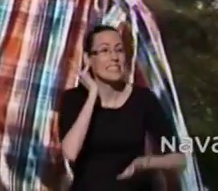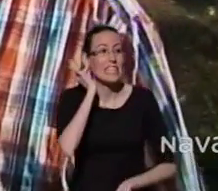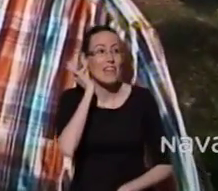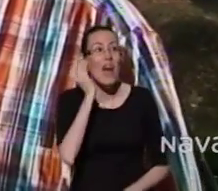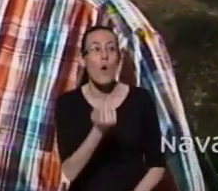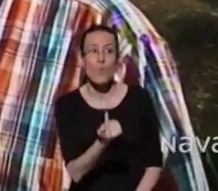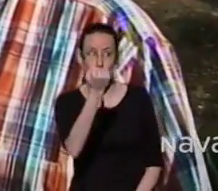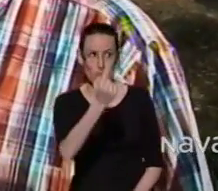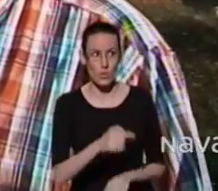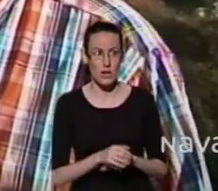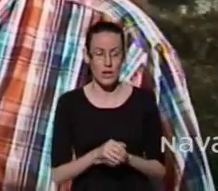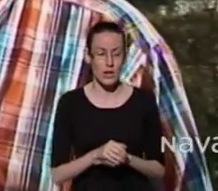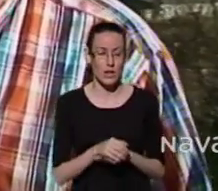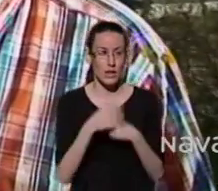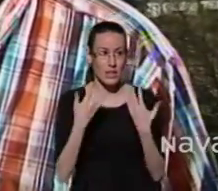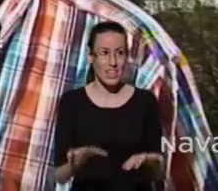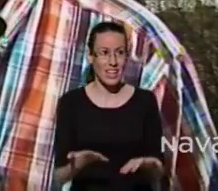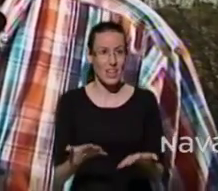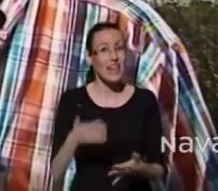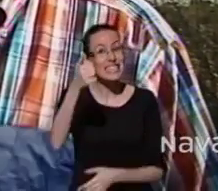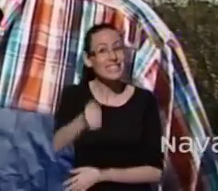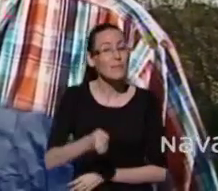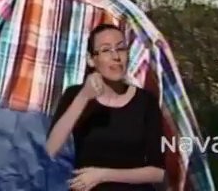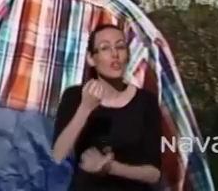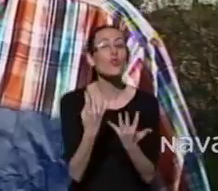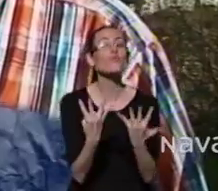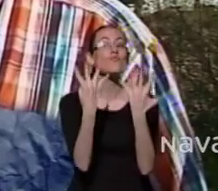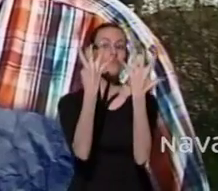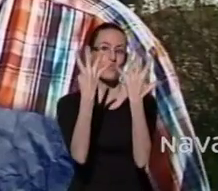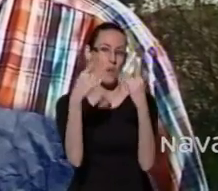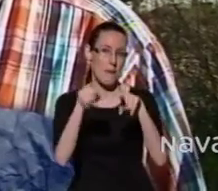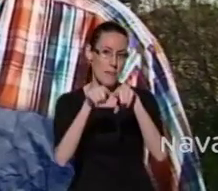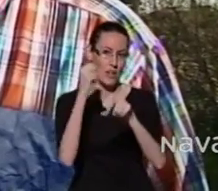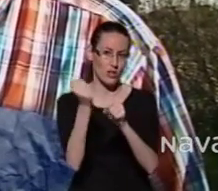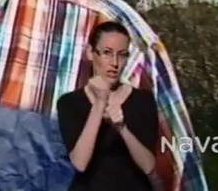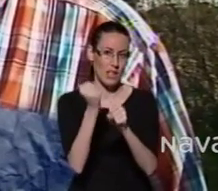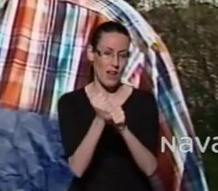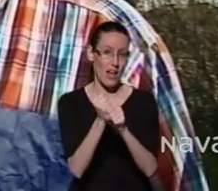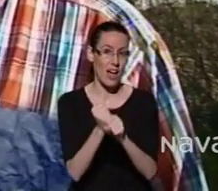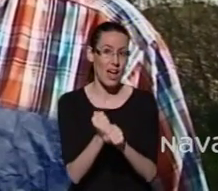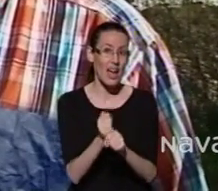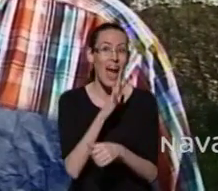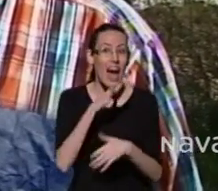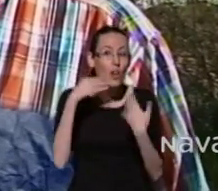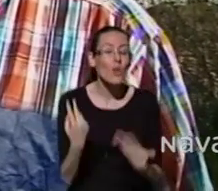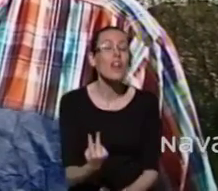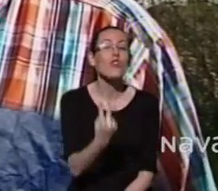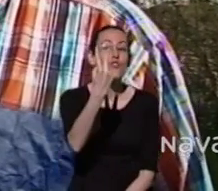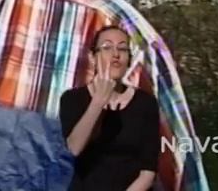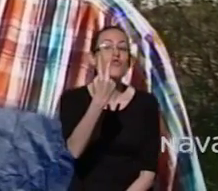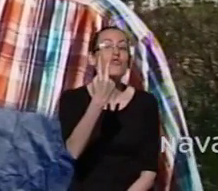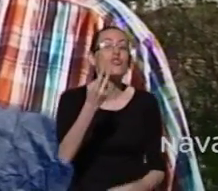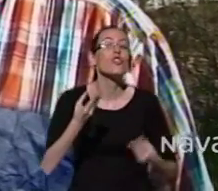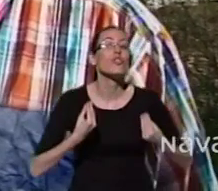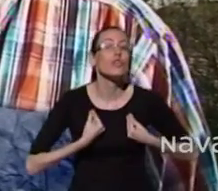Entonces estuvimos allí 9 hermanos de pastor. Y todavía hay 2 que viven,